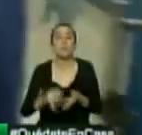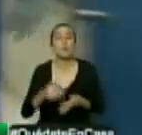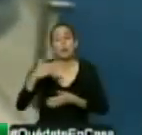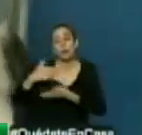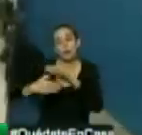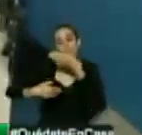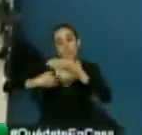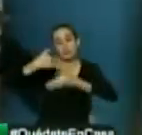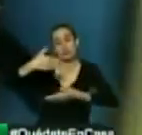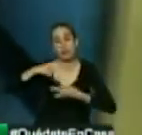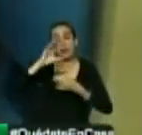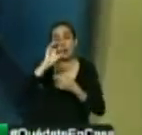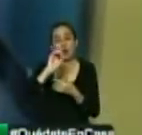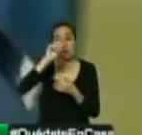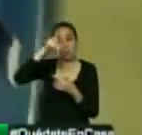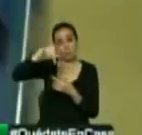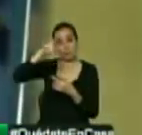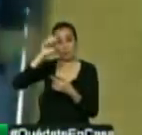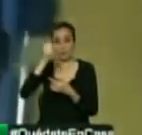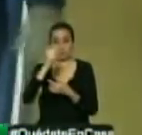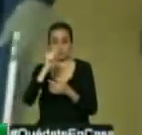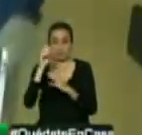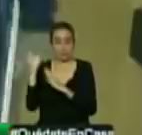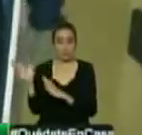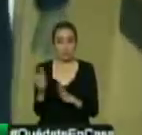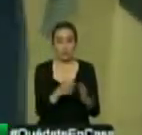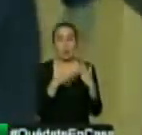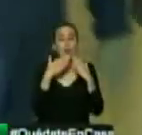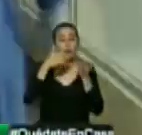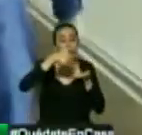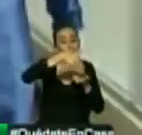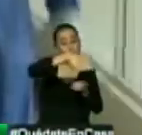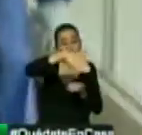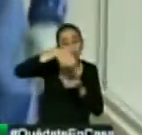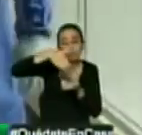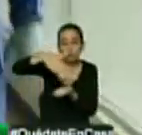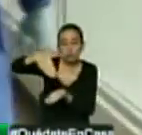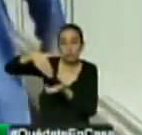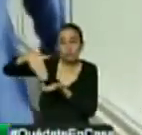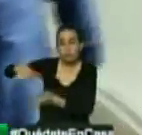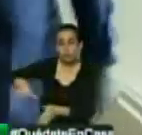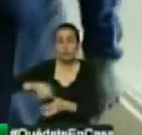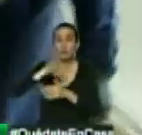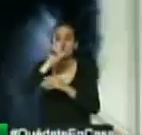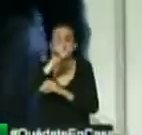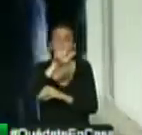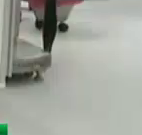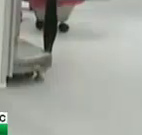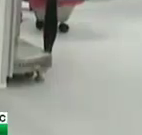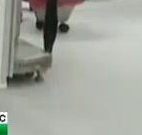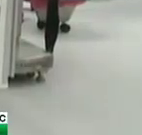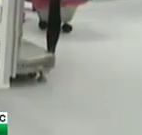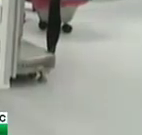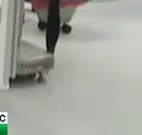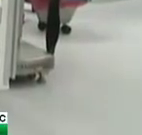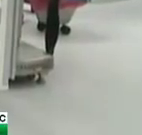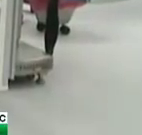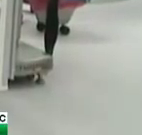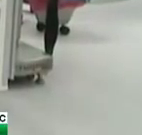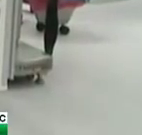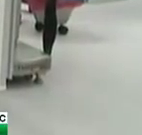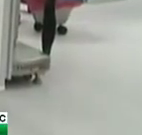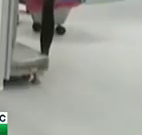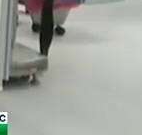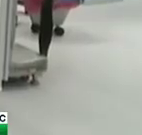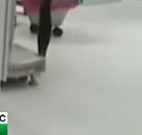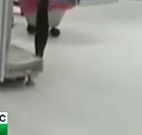también esas son pruebas de PCR, que serán distribuidas equitativamente en las tres ciudades. Algunos hospitales